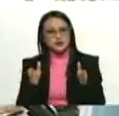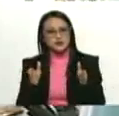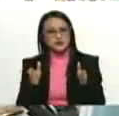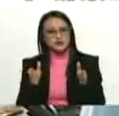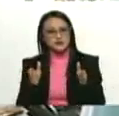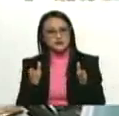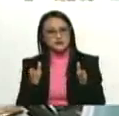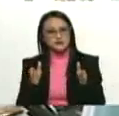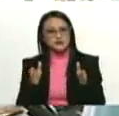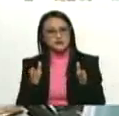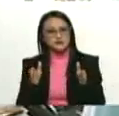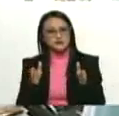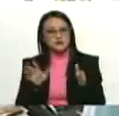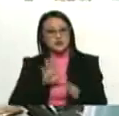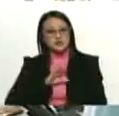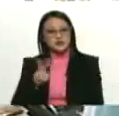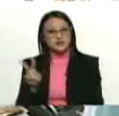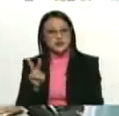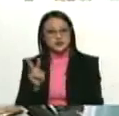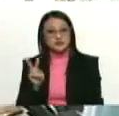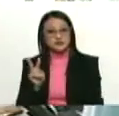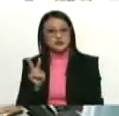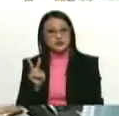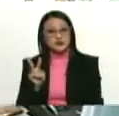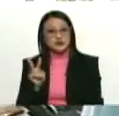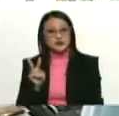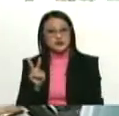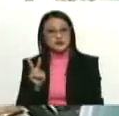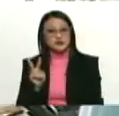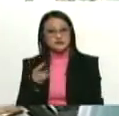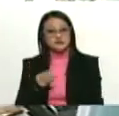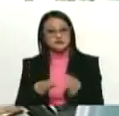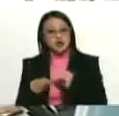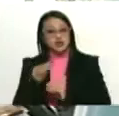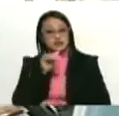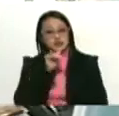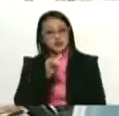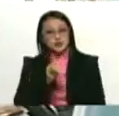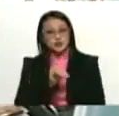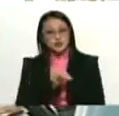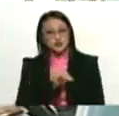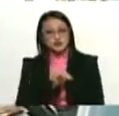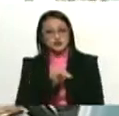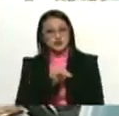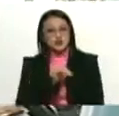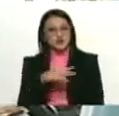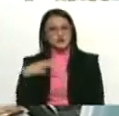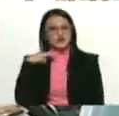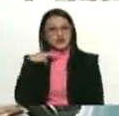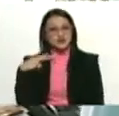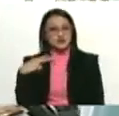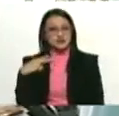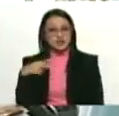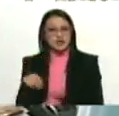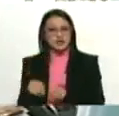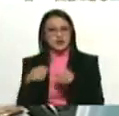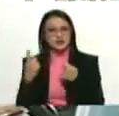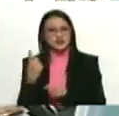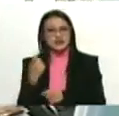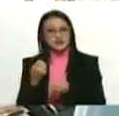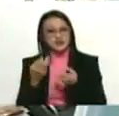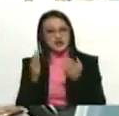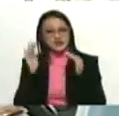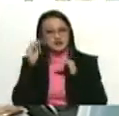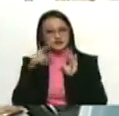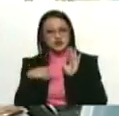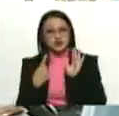de Venezuela, recibir y tramitar denuncias de las víctimas de delitos o faltas, brindar